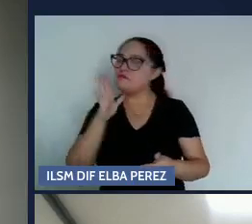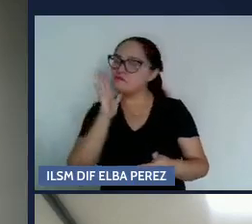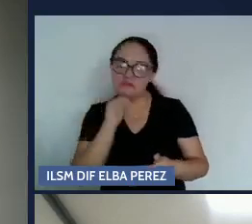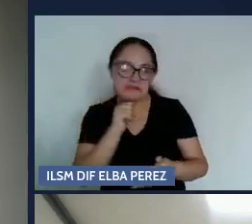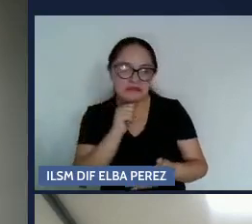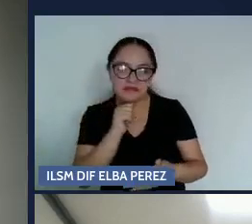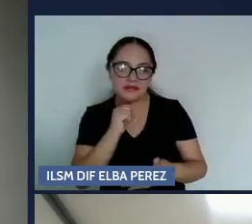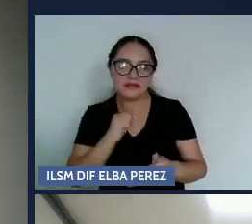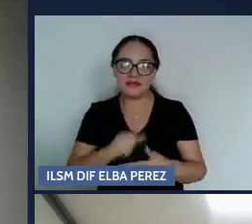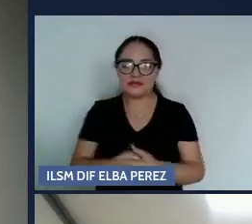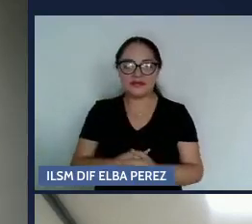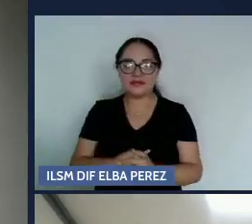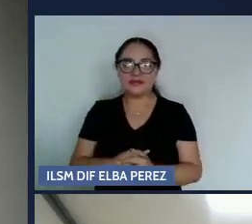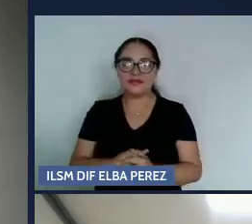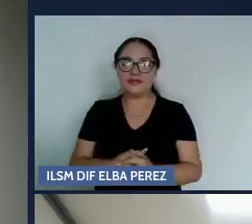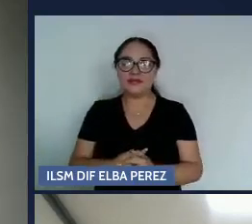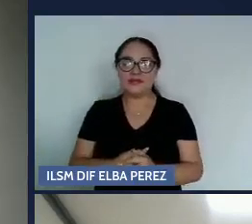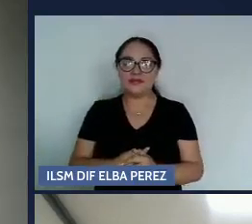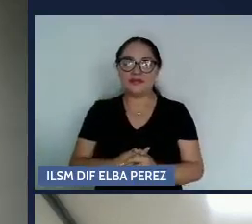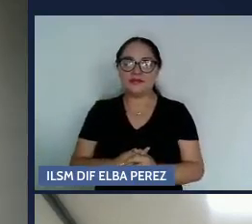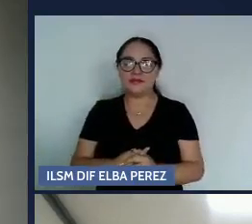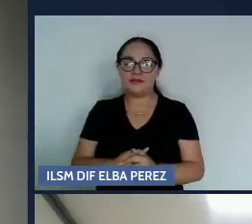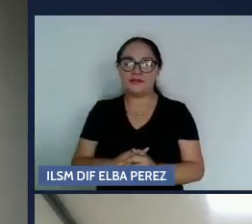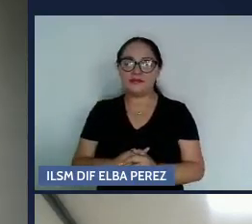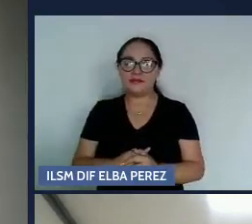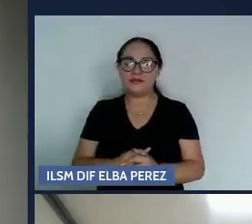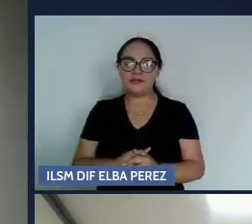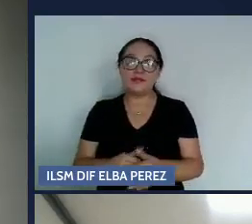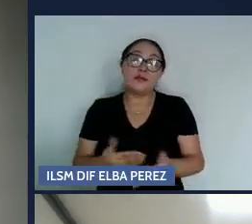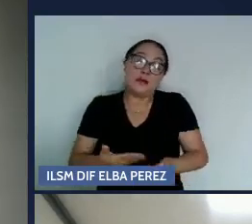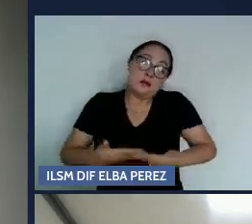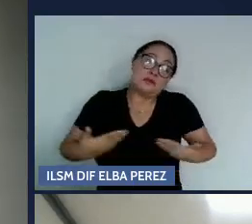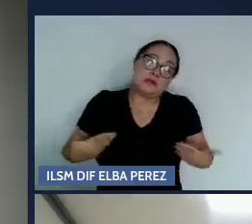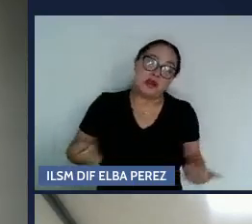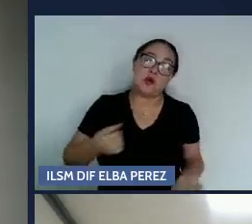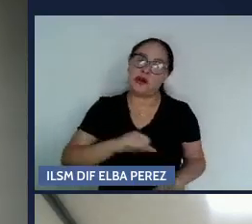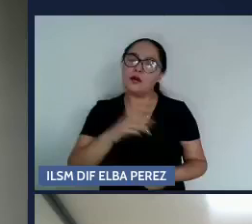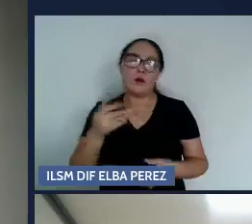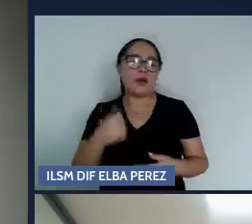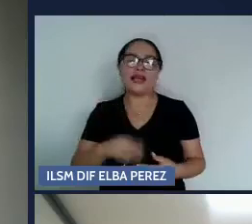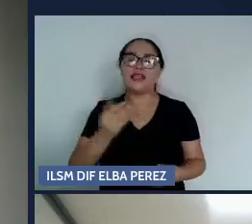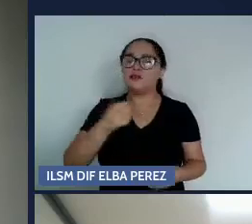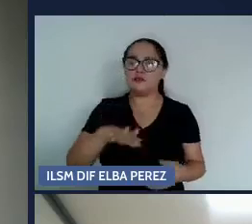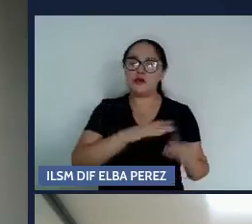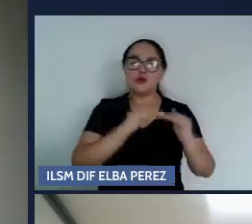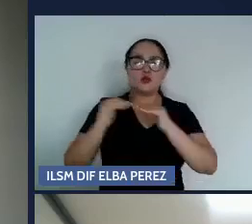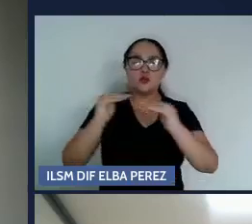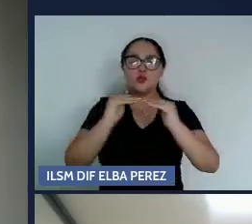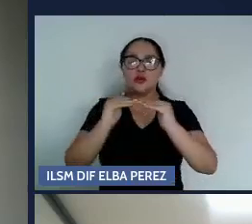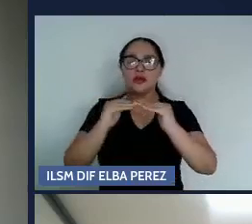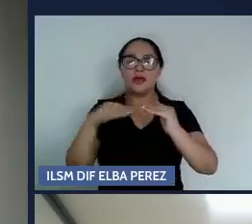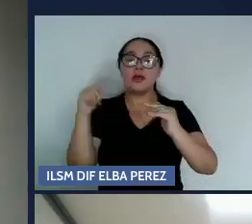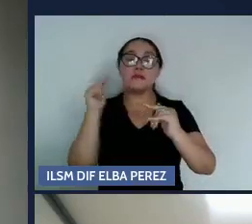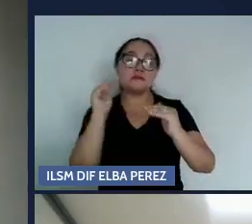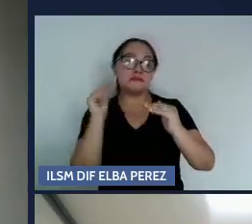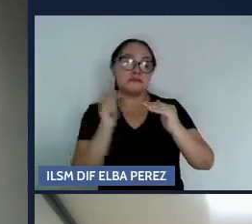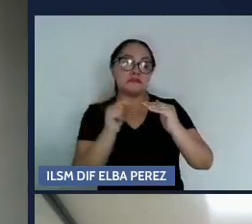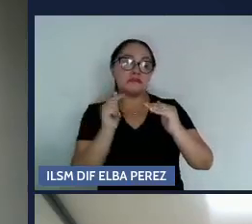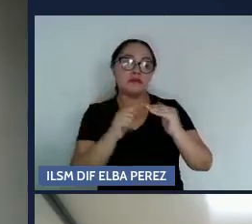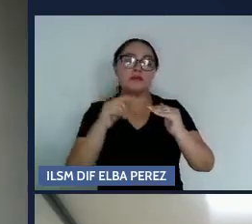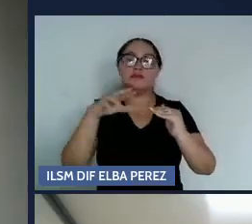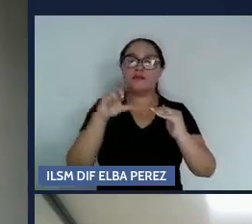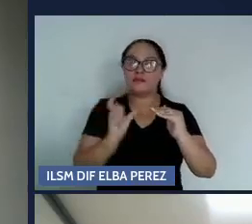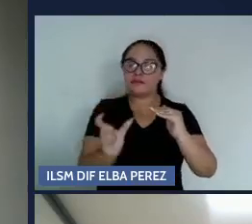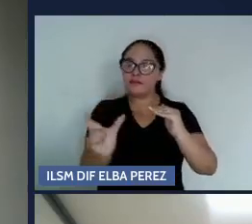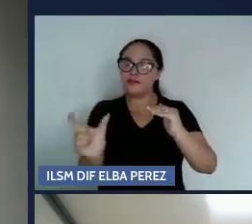cada vez más. Y dándole igualdad, paridad a ambos géneros, hombres, mujeres,